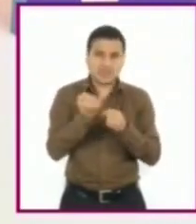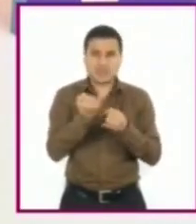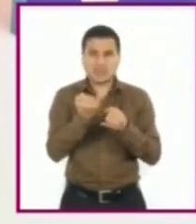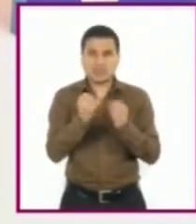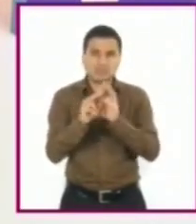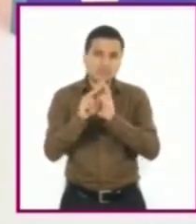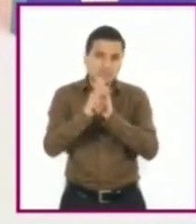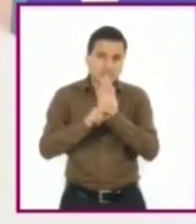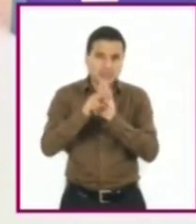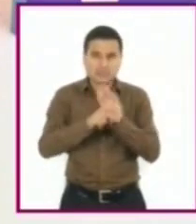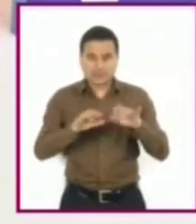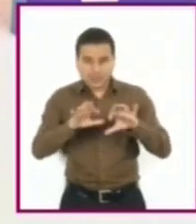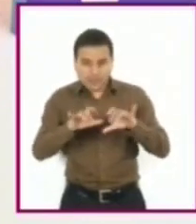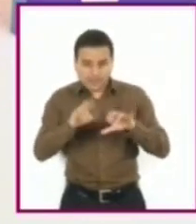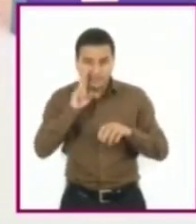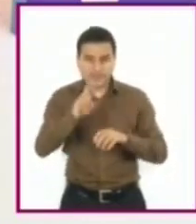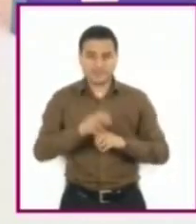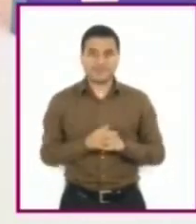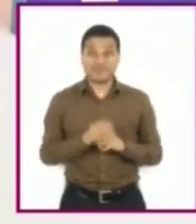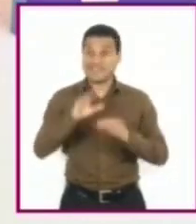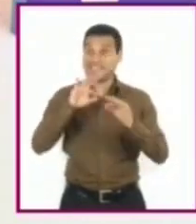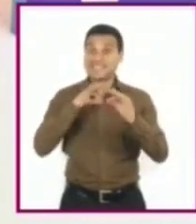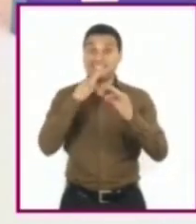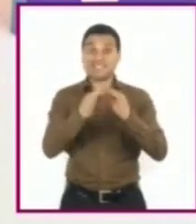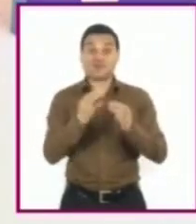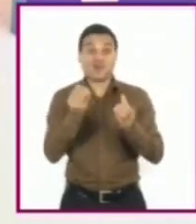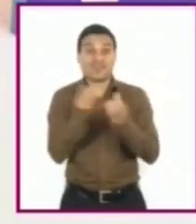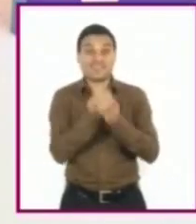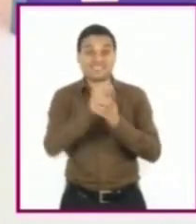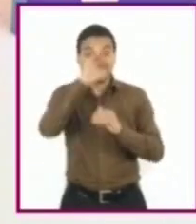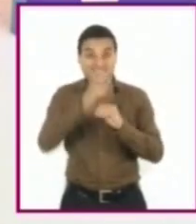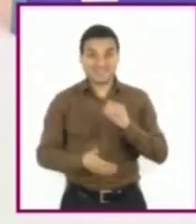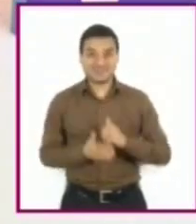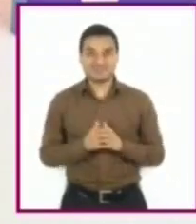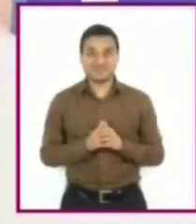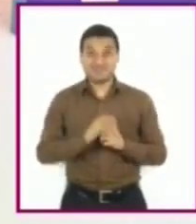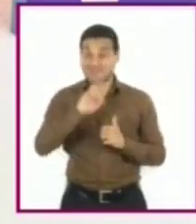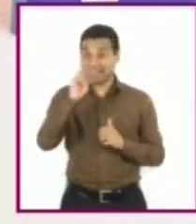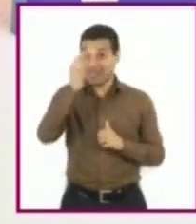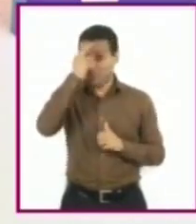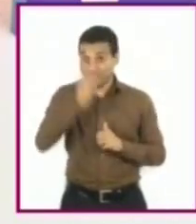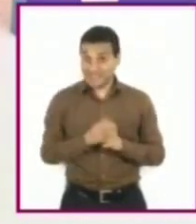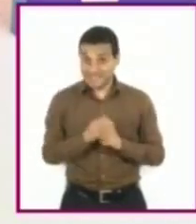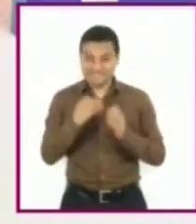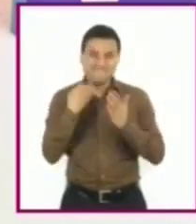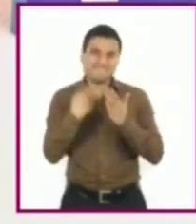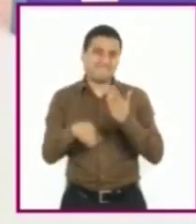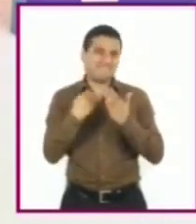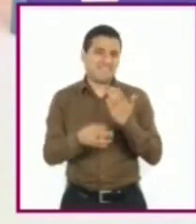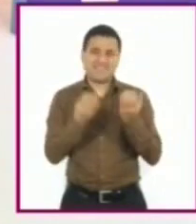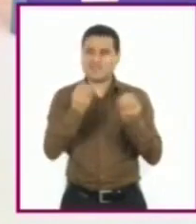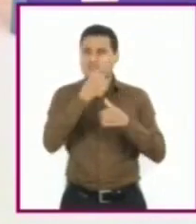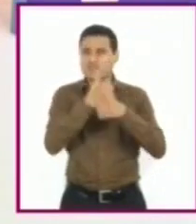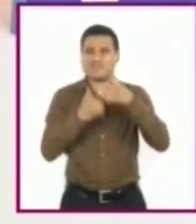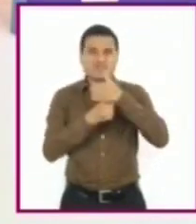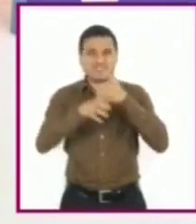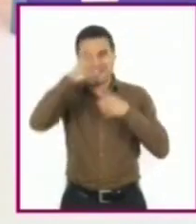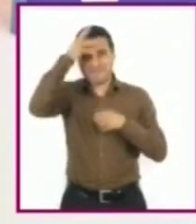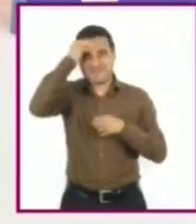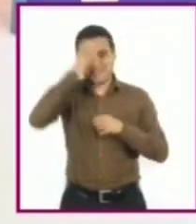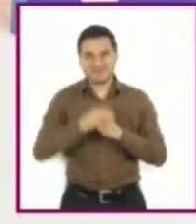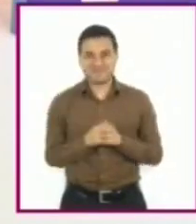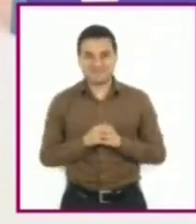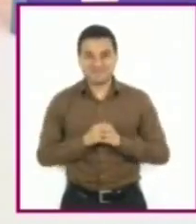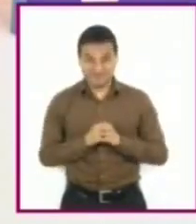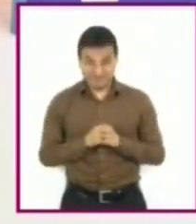audiovisuales que tengas a la mano. ¡Listo! Terminamos por hoy. Pero recuerda que aún nos queda mucho por explorar y